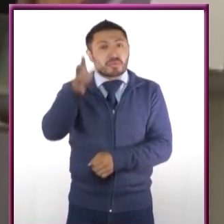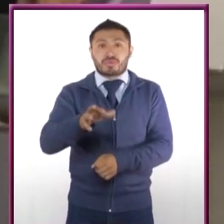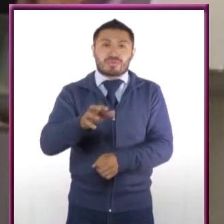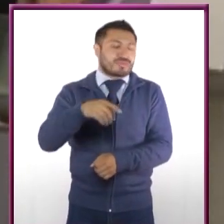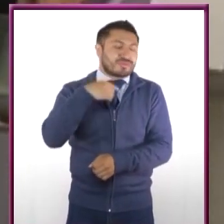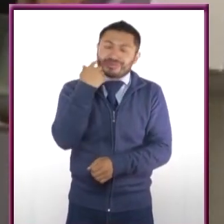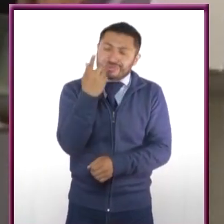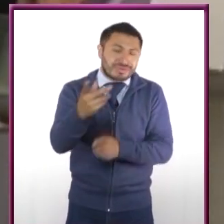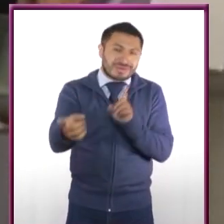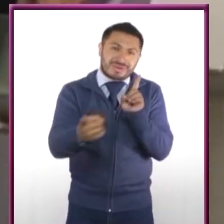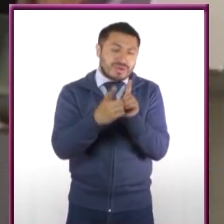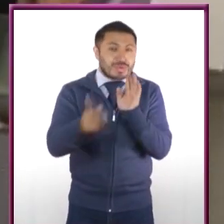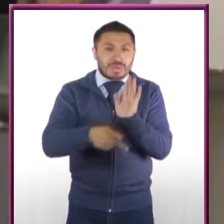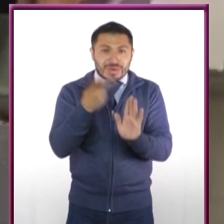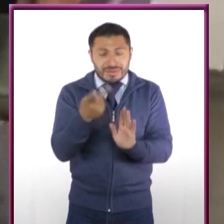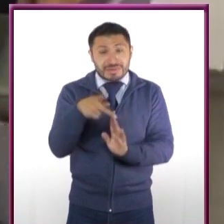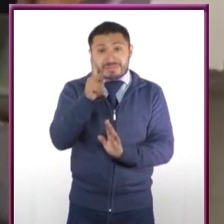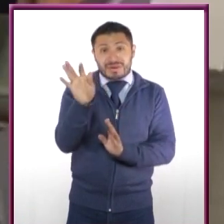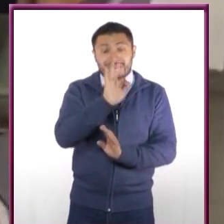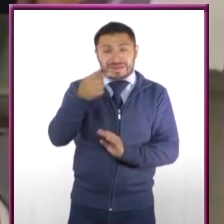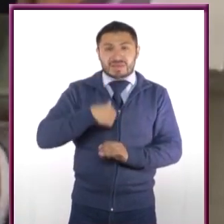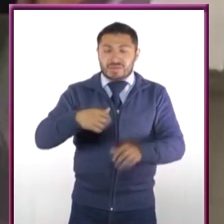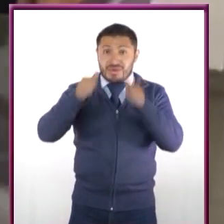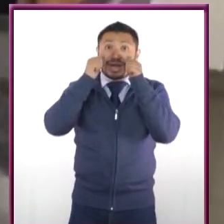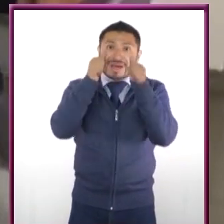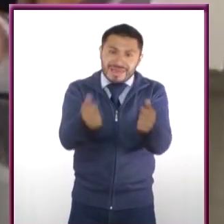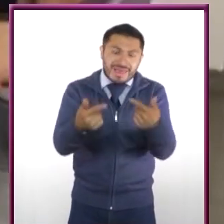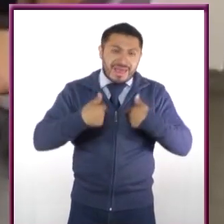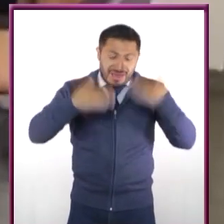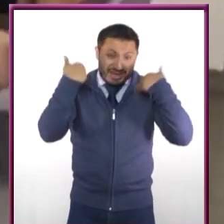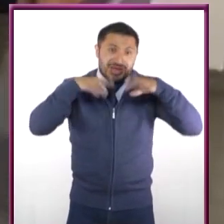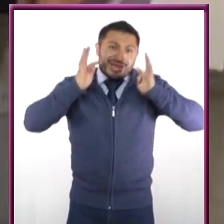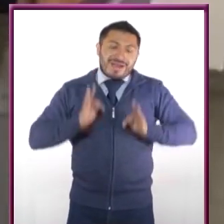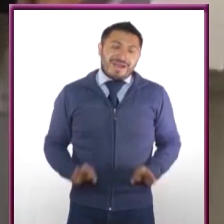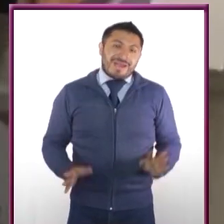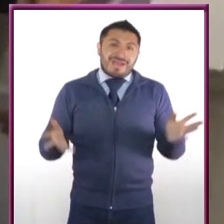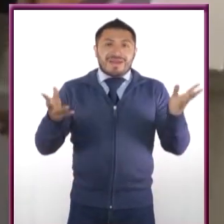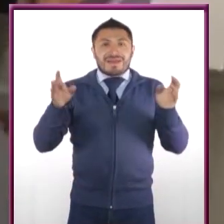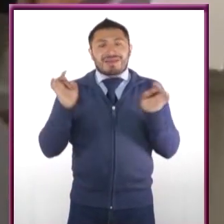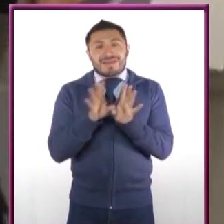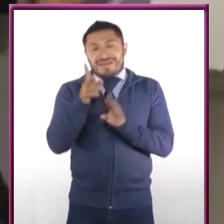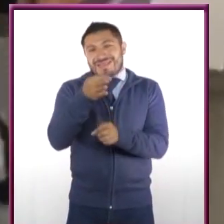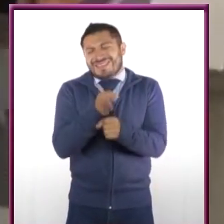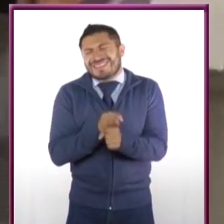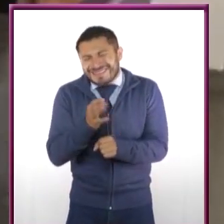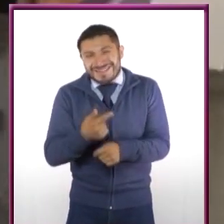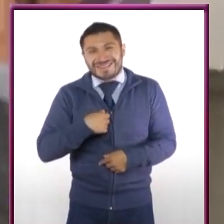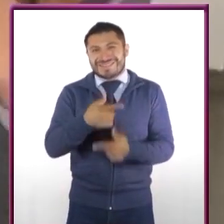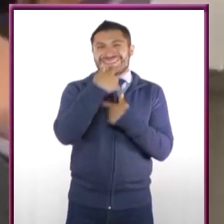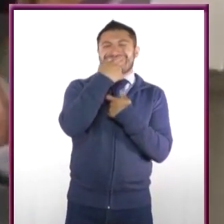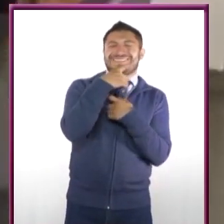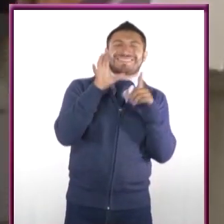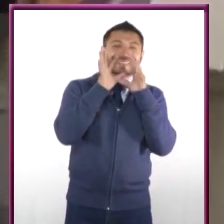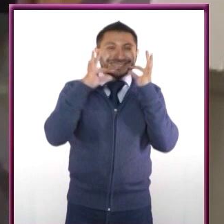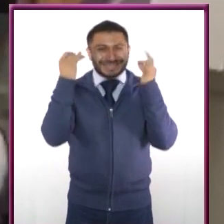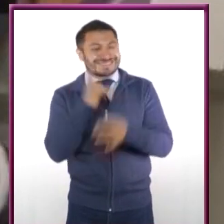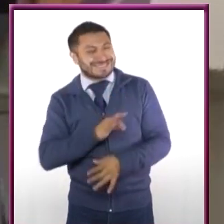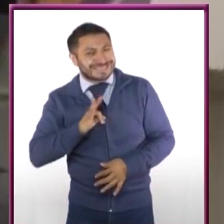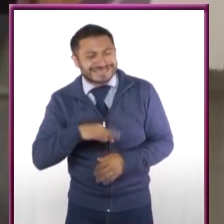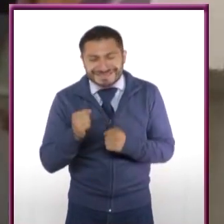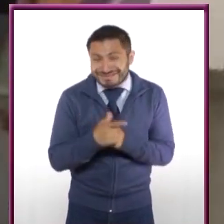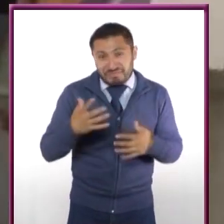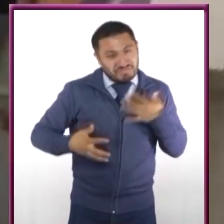mucho conmigo después, pero si yo estuviera atento, estoy tranquilo, de repente me haces un chiste y respondo feliz o